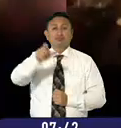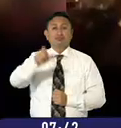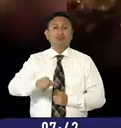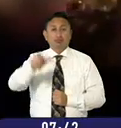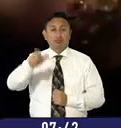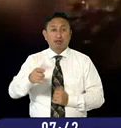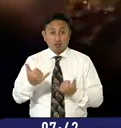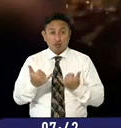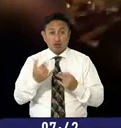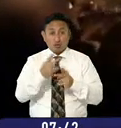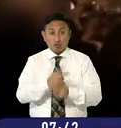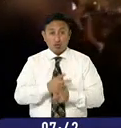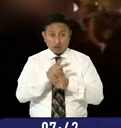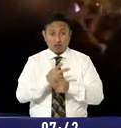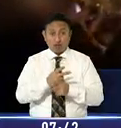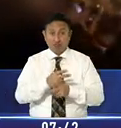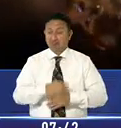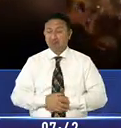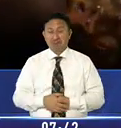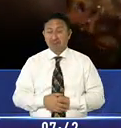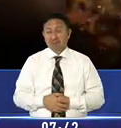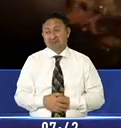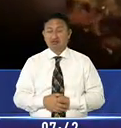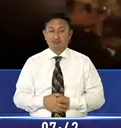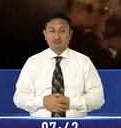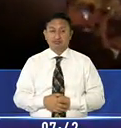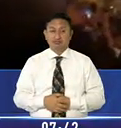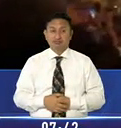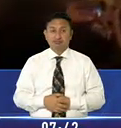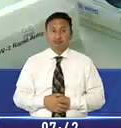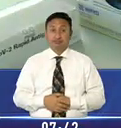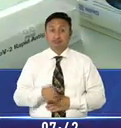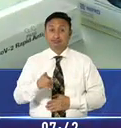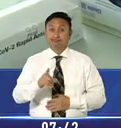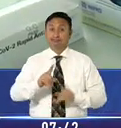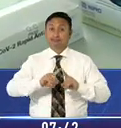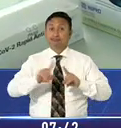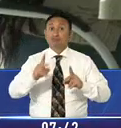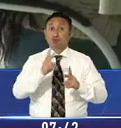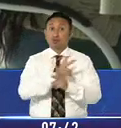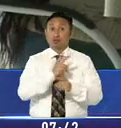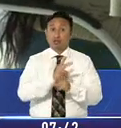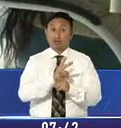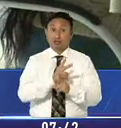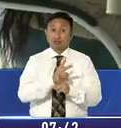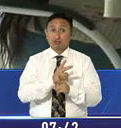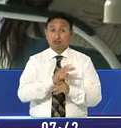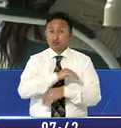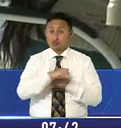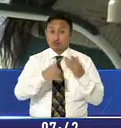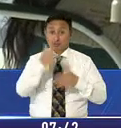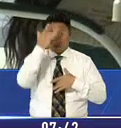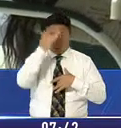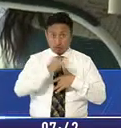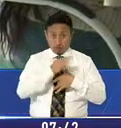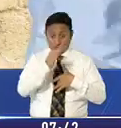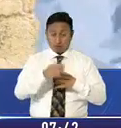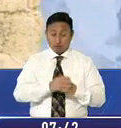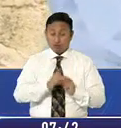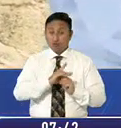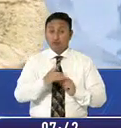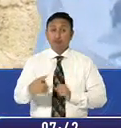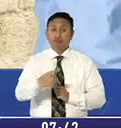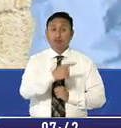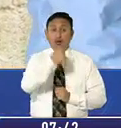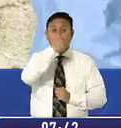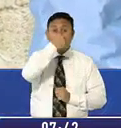ya poco o nada de caso le hacía al virus. Pero cuidado, porque ahora no todo es COVID, también hay un incremento